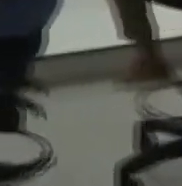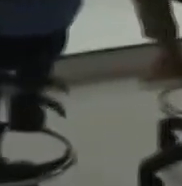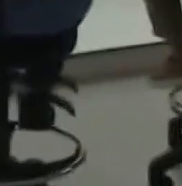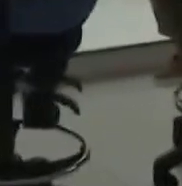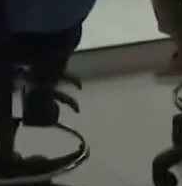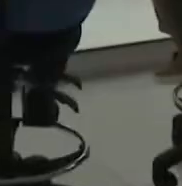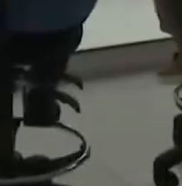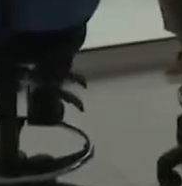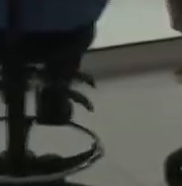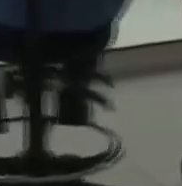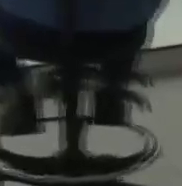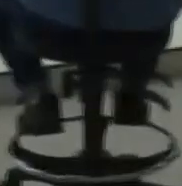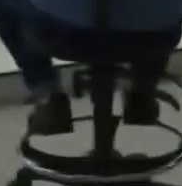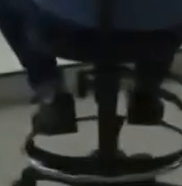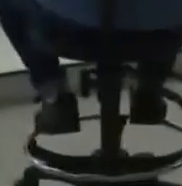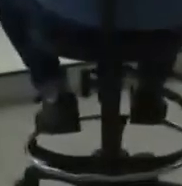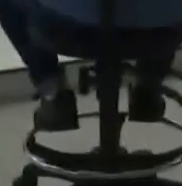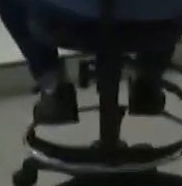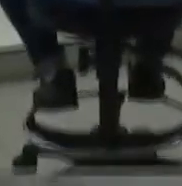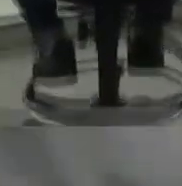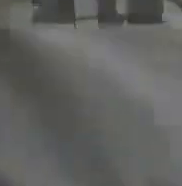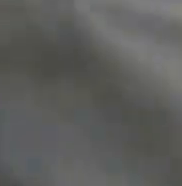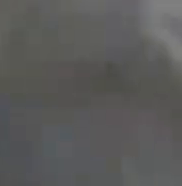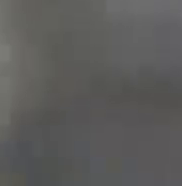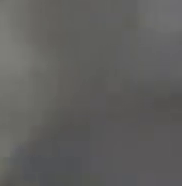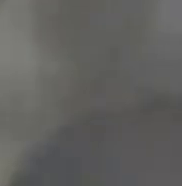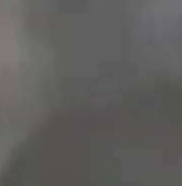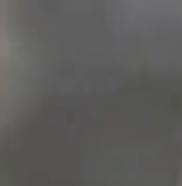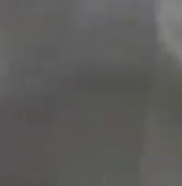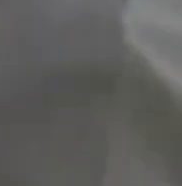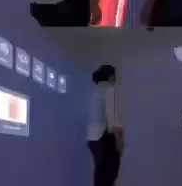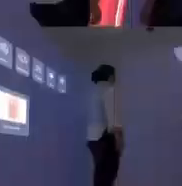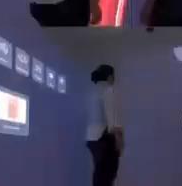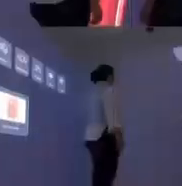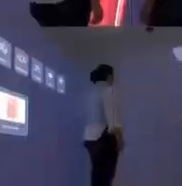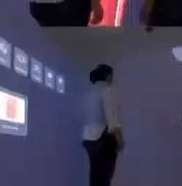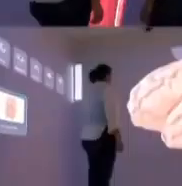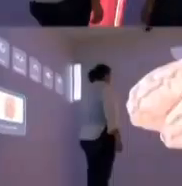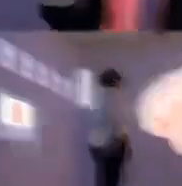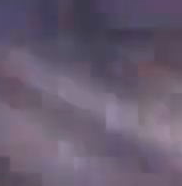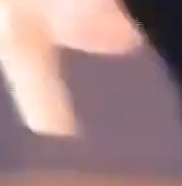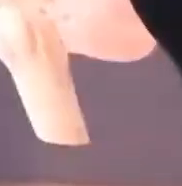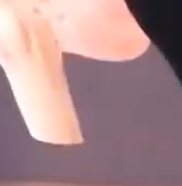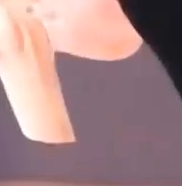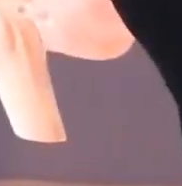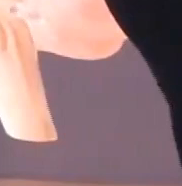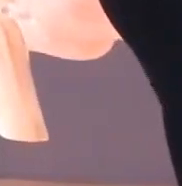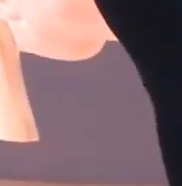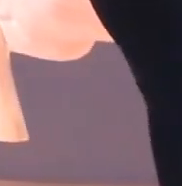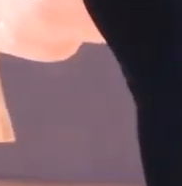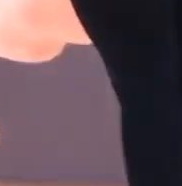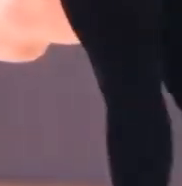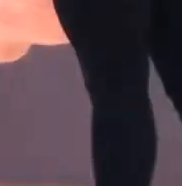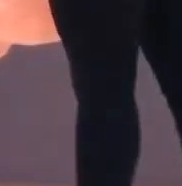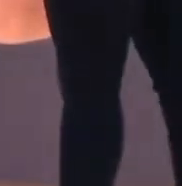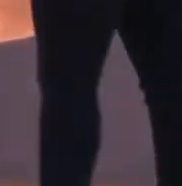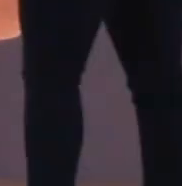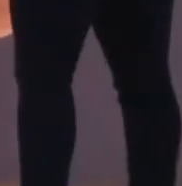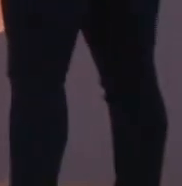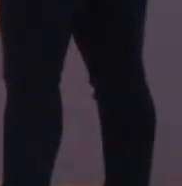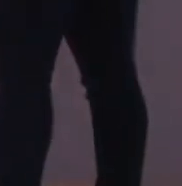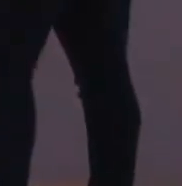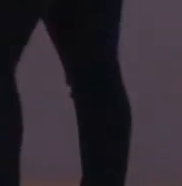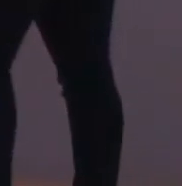pone a la guapa La Vanguardia en la formación de estudiantes de distintas áreas de la salud es un hospital simulado que promueve el aprendizaje